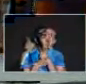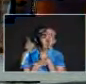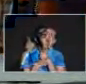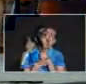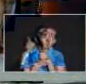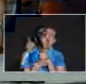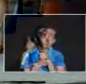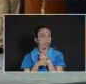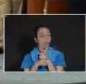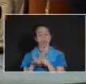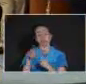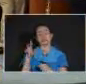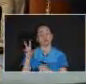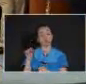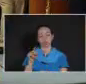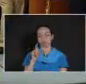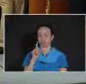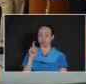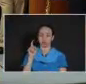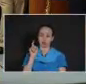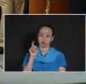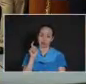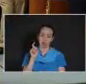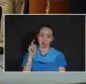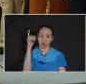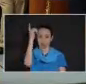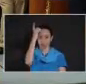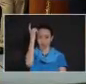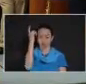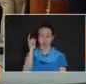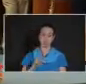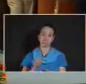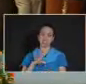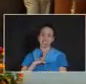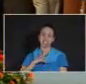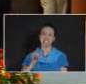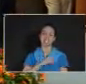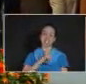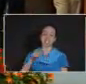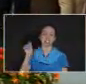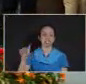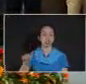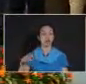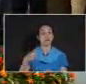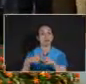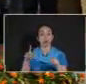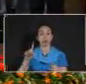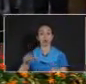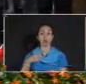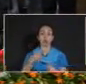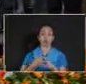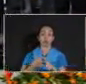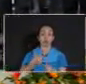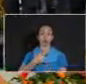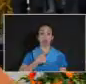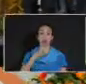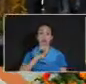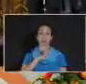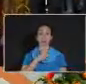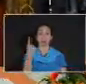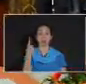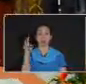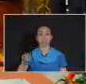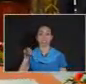No debería ser solo ese momento. Pero usted no me va a dejar mentir que cuando uno tiene una necesidad, las prioridades cambian.